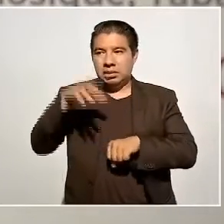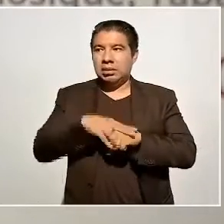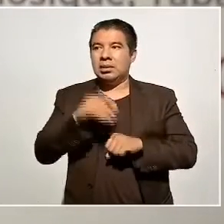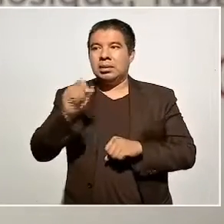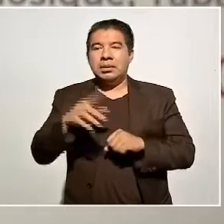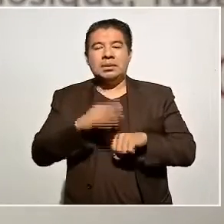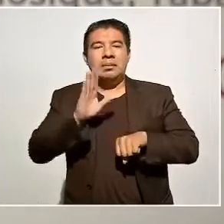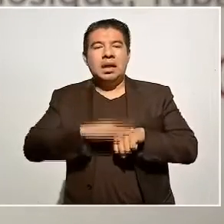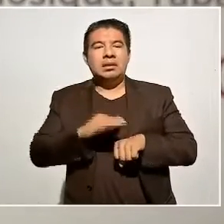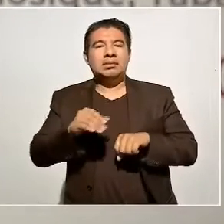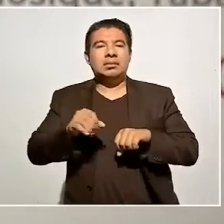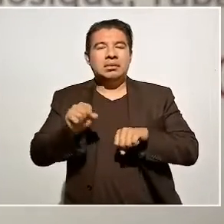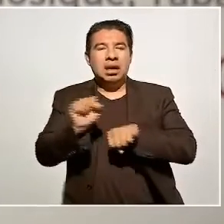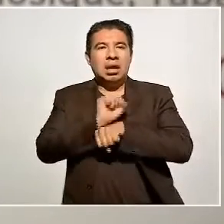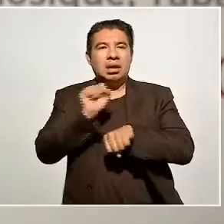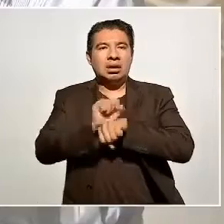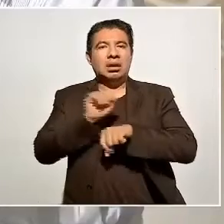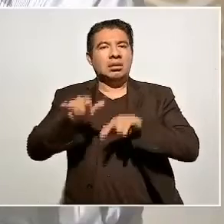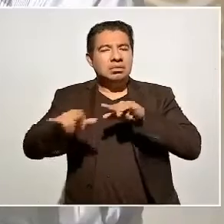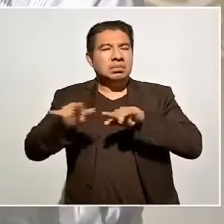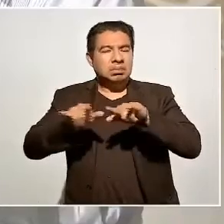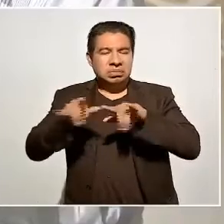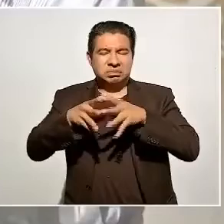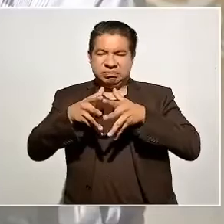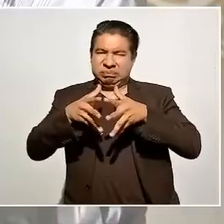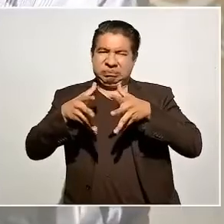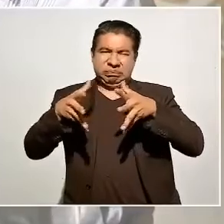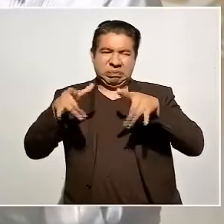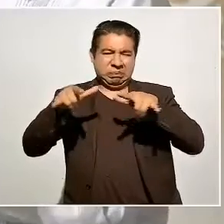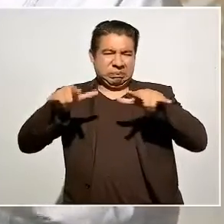el número de automóviles,